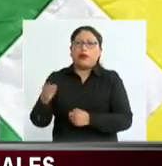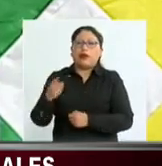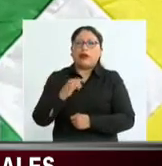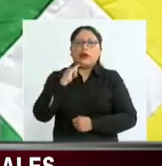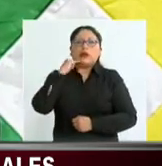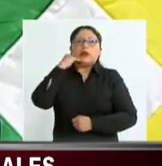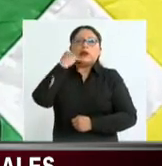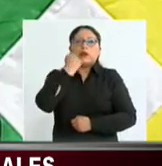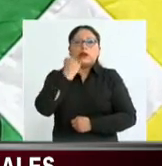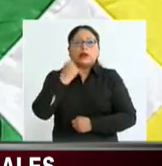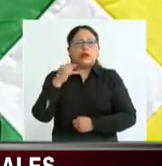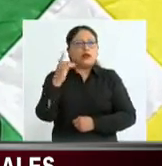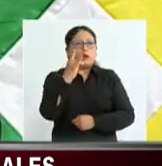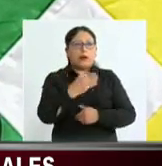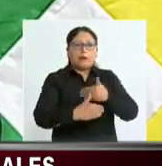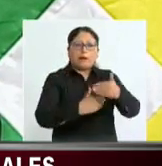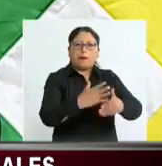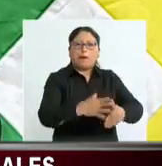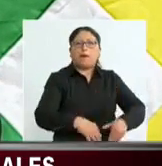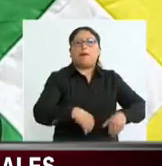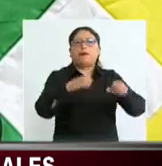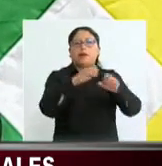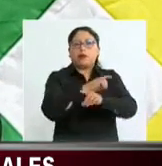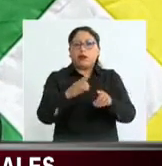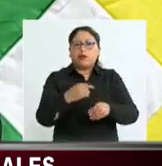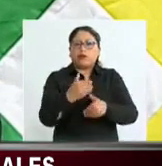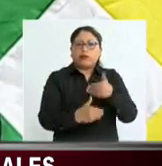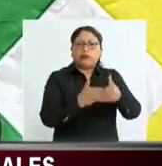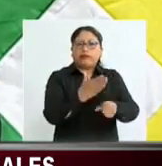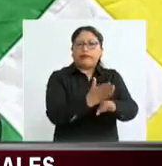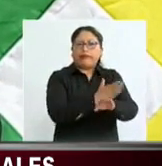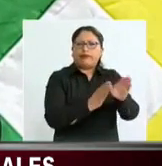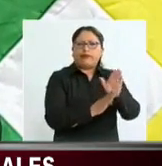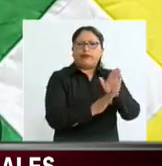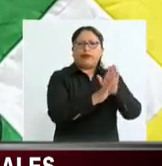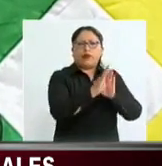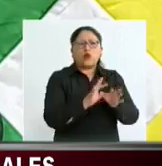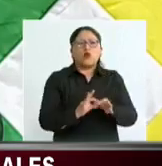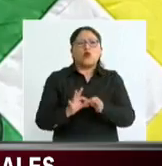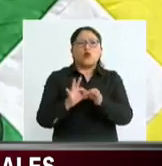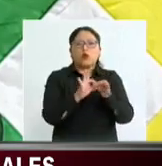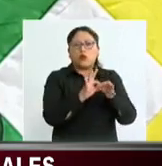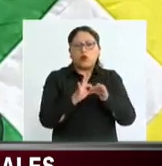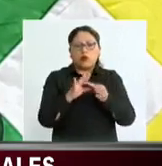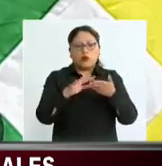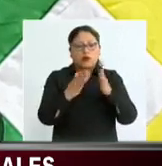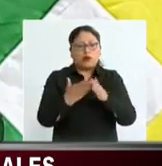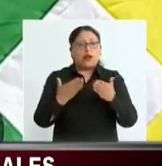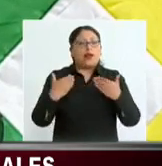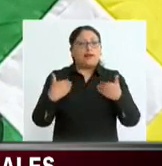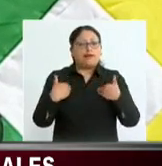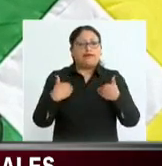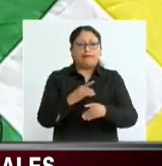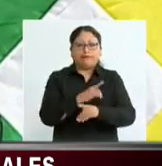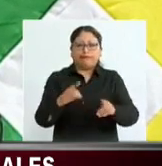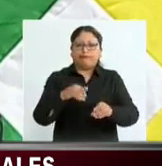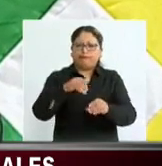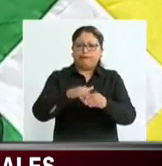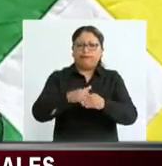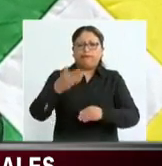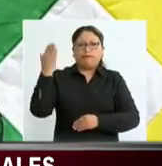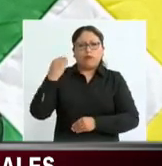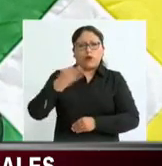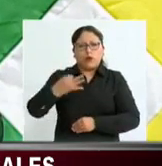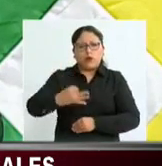el pueblo unido haya recuperado la democracia y que el pueblo unido con su gobierno democráticamente electo